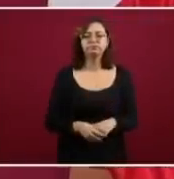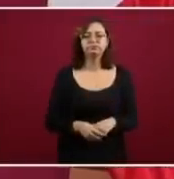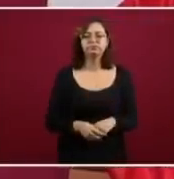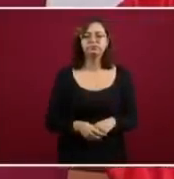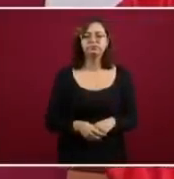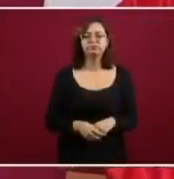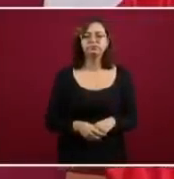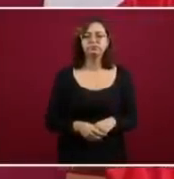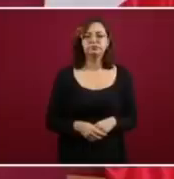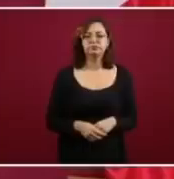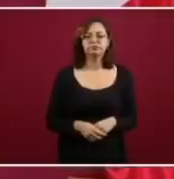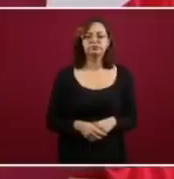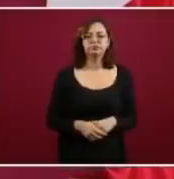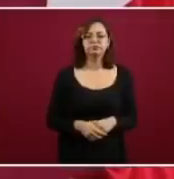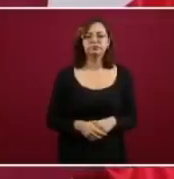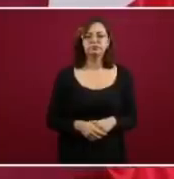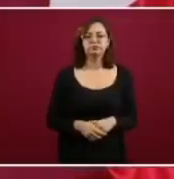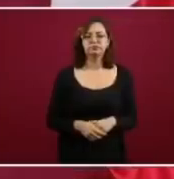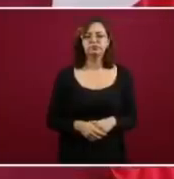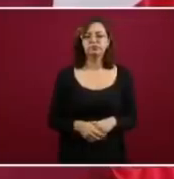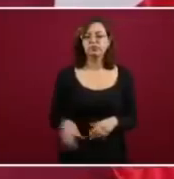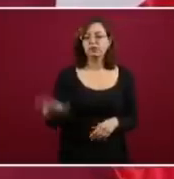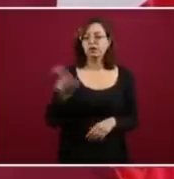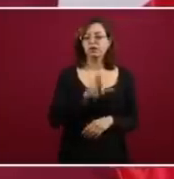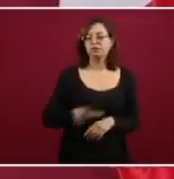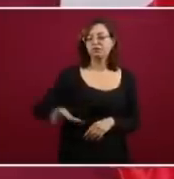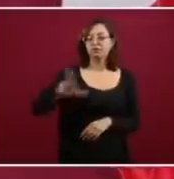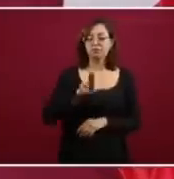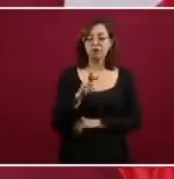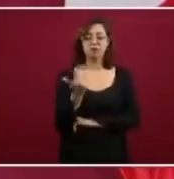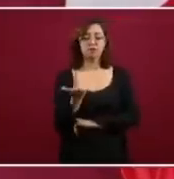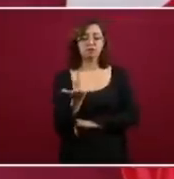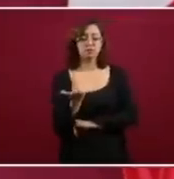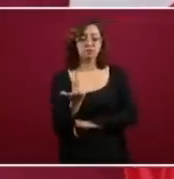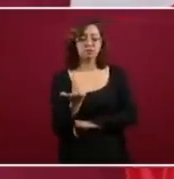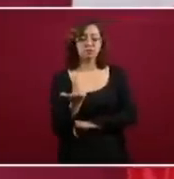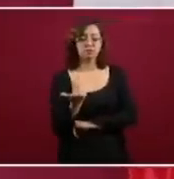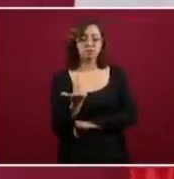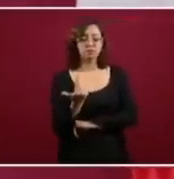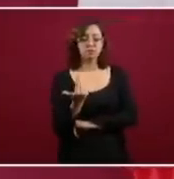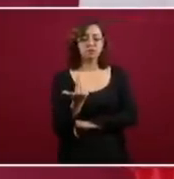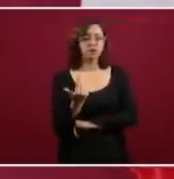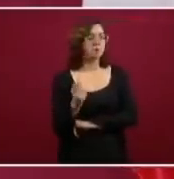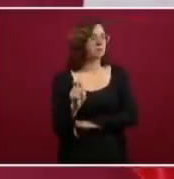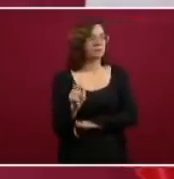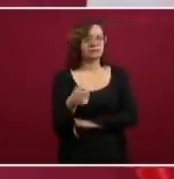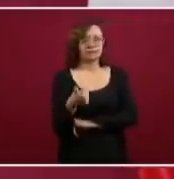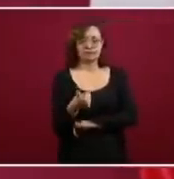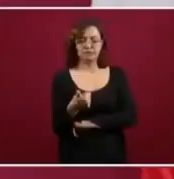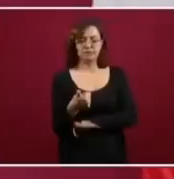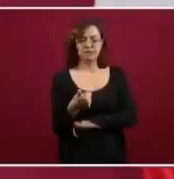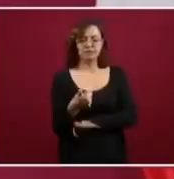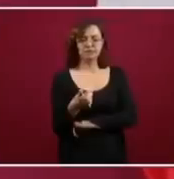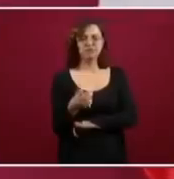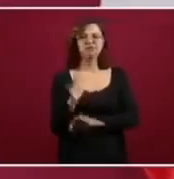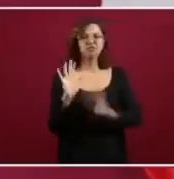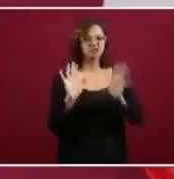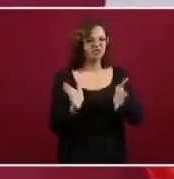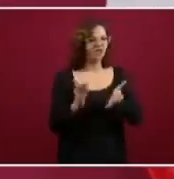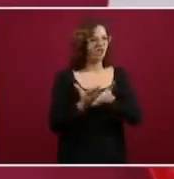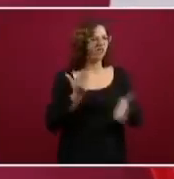el martes 25 26 ya se los habían dicho